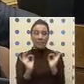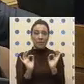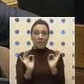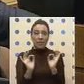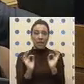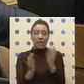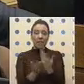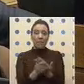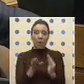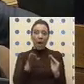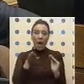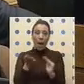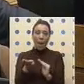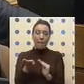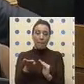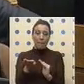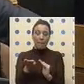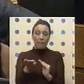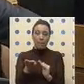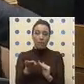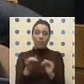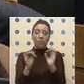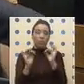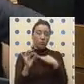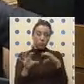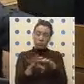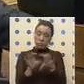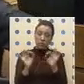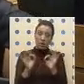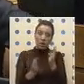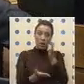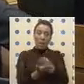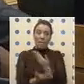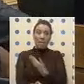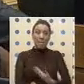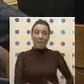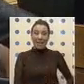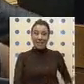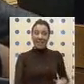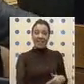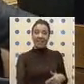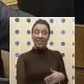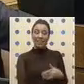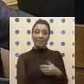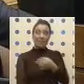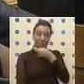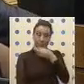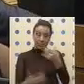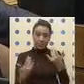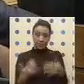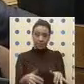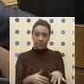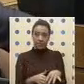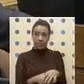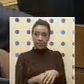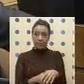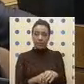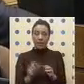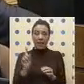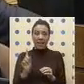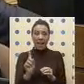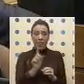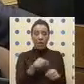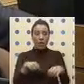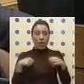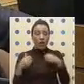que apoyar, porque ha sido elocuente, ha sido categórico, y el propio presidente de la misma así lo ha expresado, a cada uno de esos